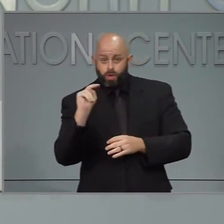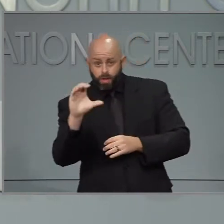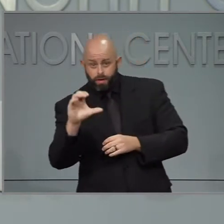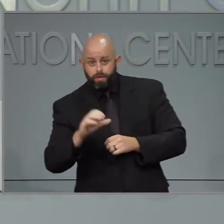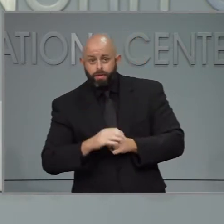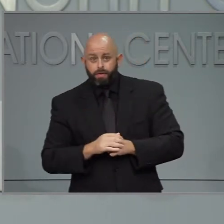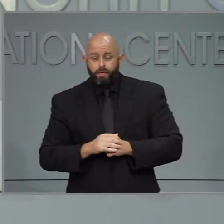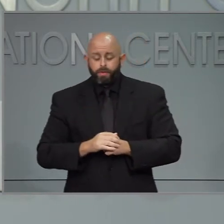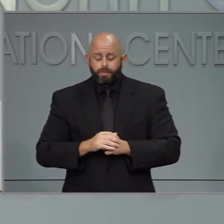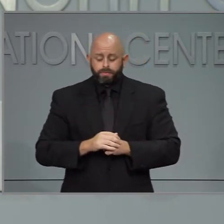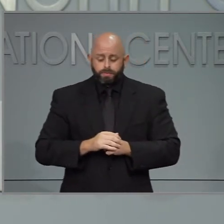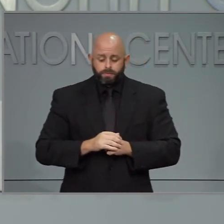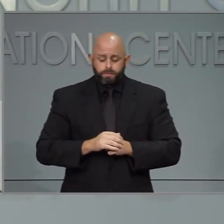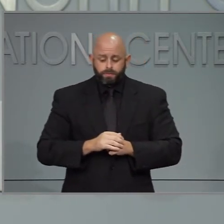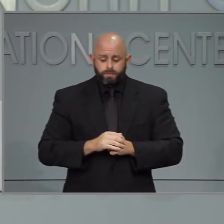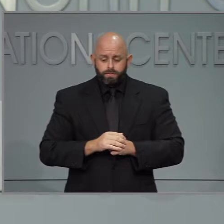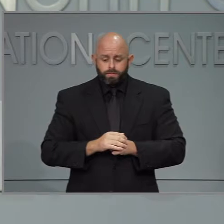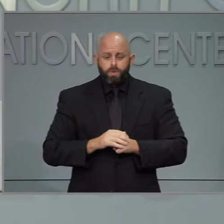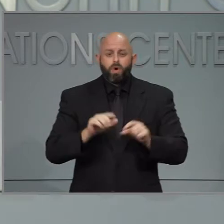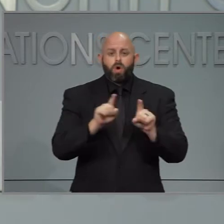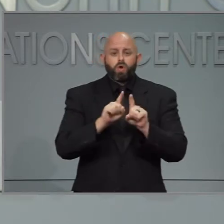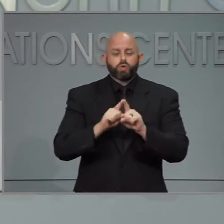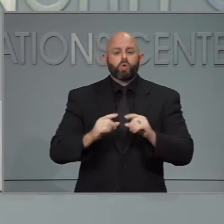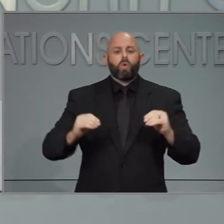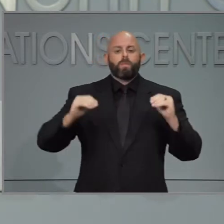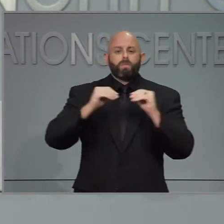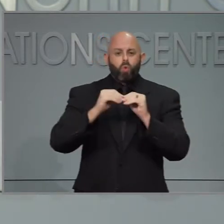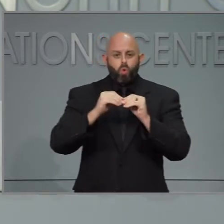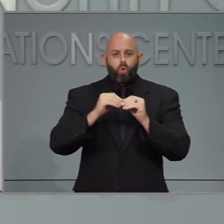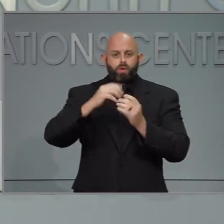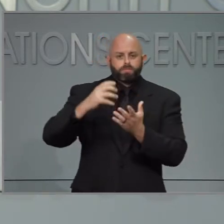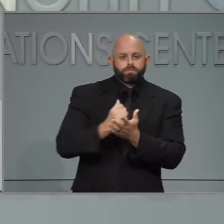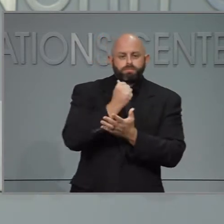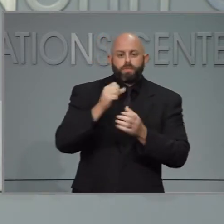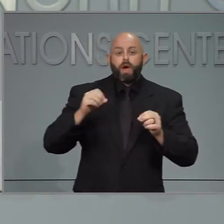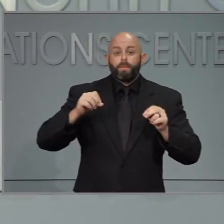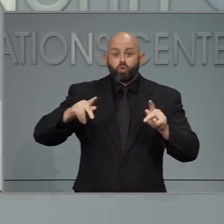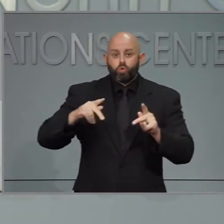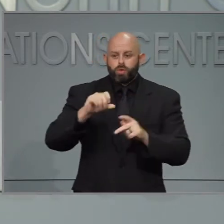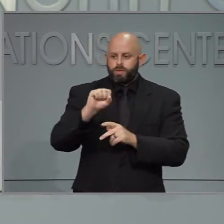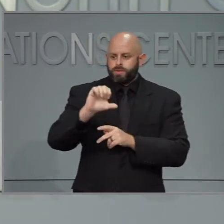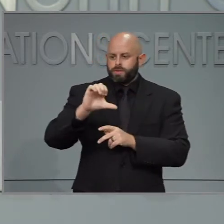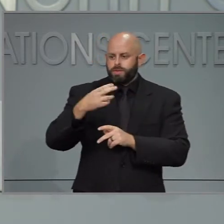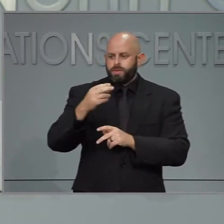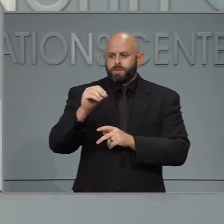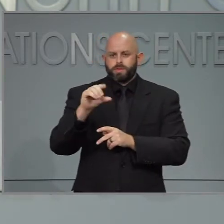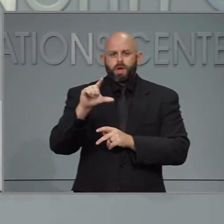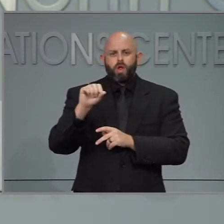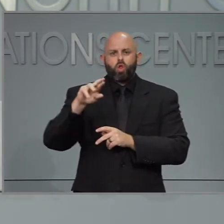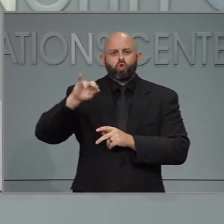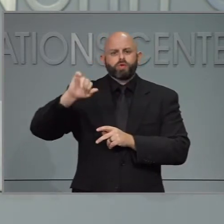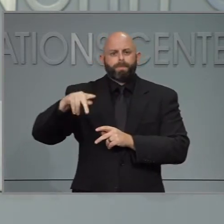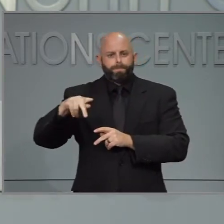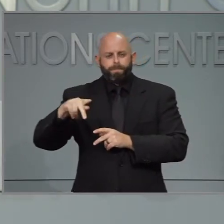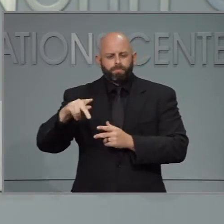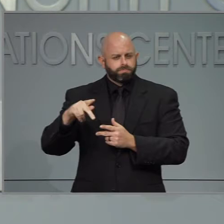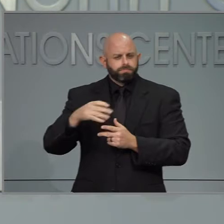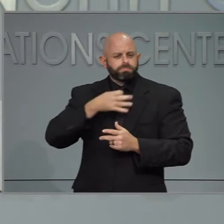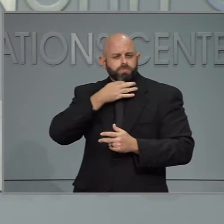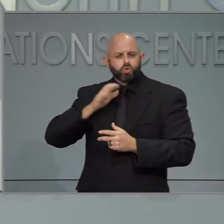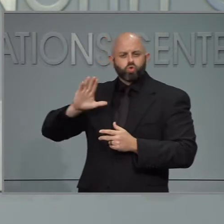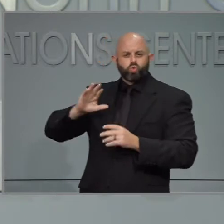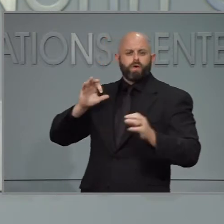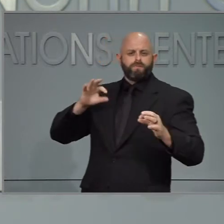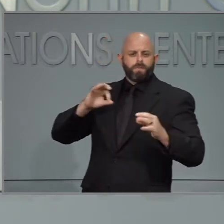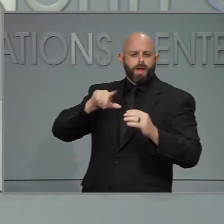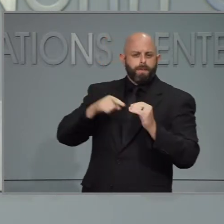también ampliando la elegibilidad para becas. ¿Me puede decir su opinión acerca de este